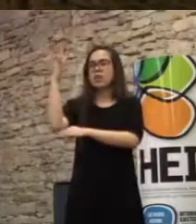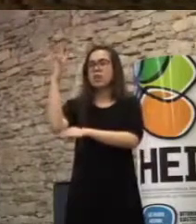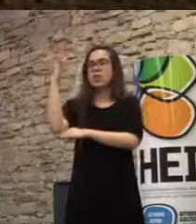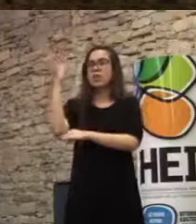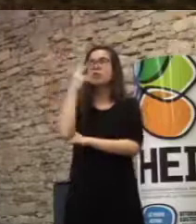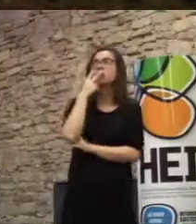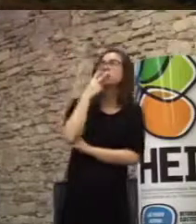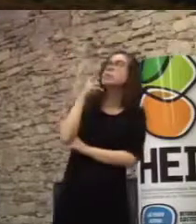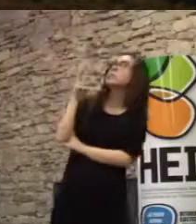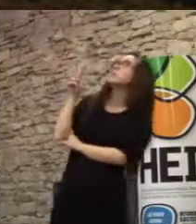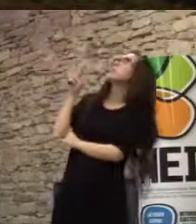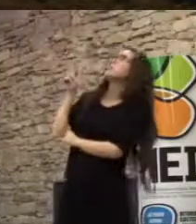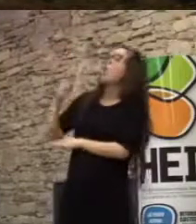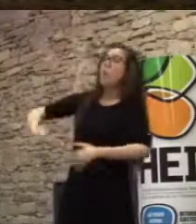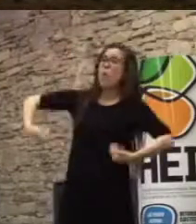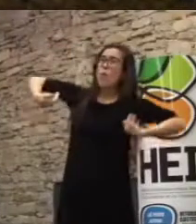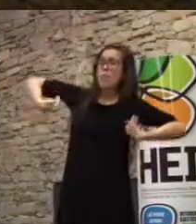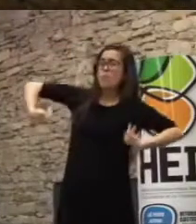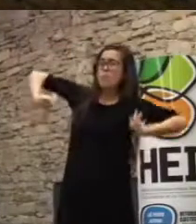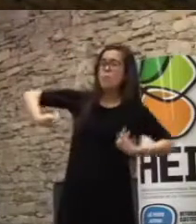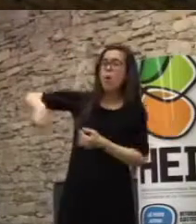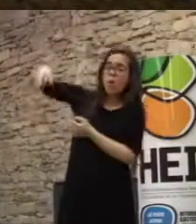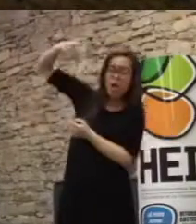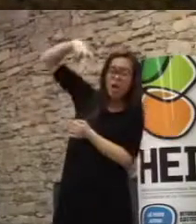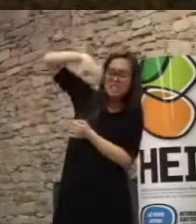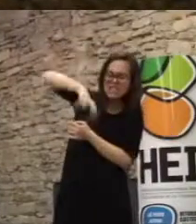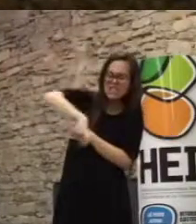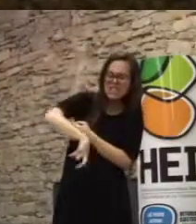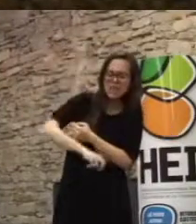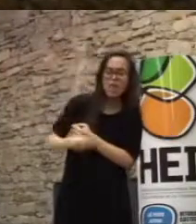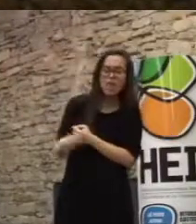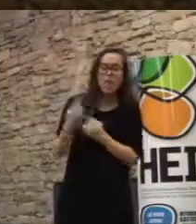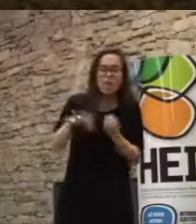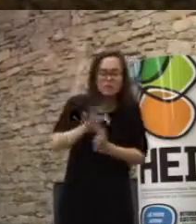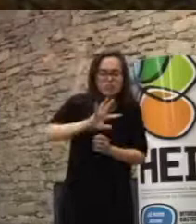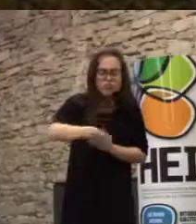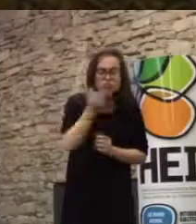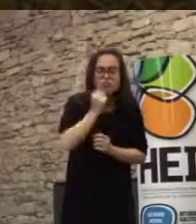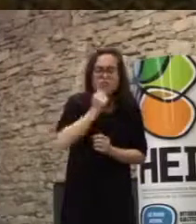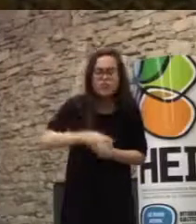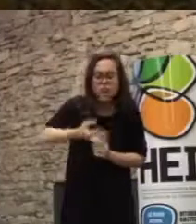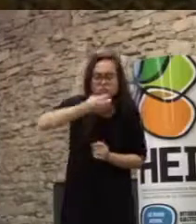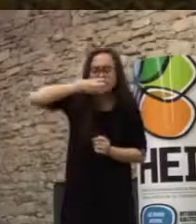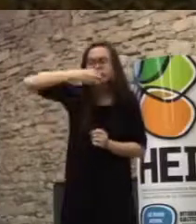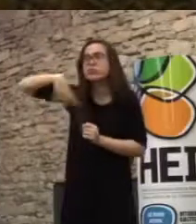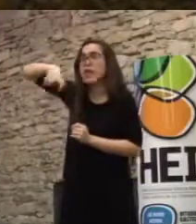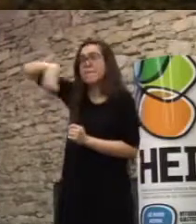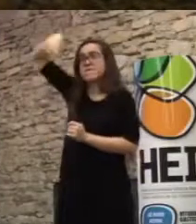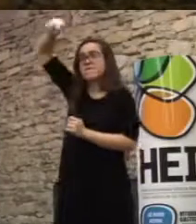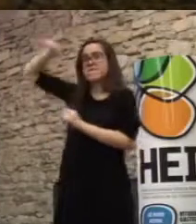y nuestros árboles baja un mono hasta el suelo coge una castaña amarilla o le coge una que esté amarilla con su mano amarilla y tira para arriba vale